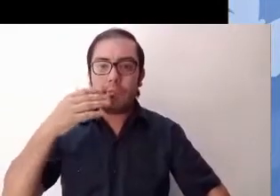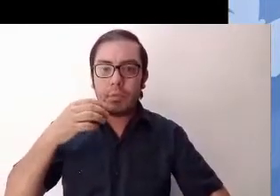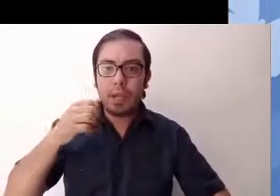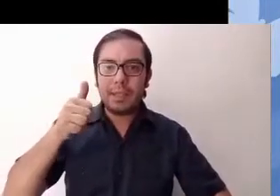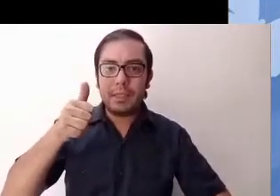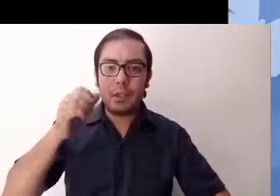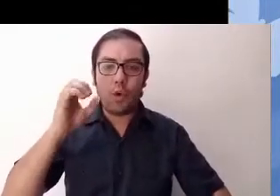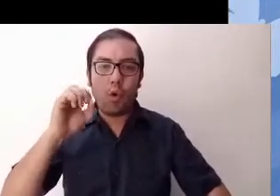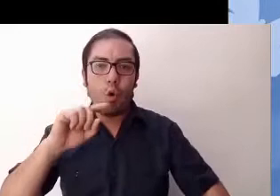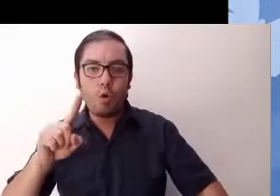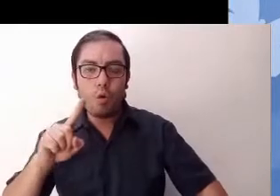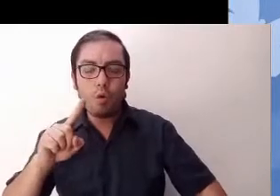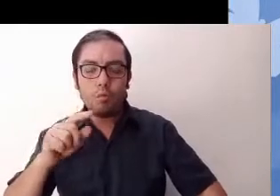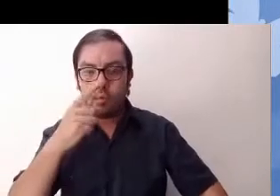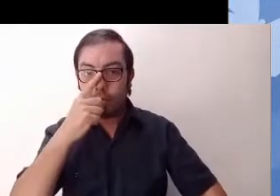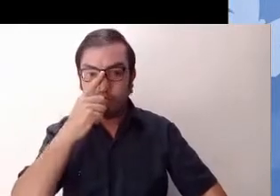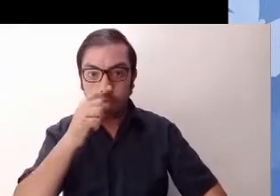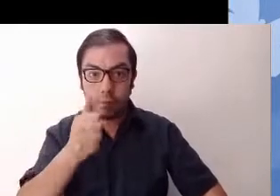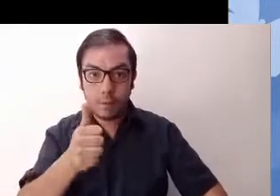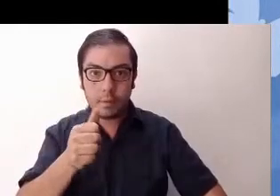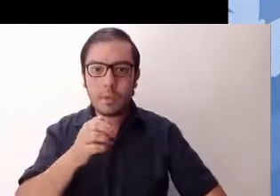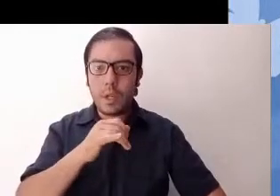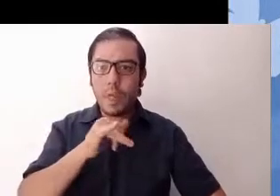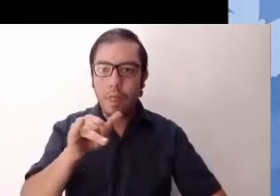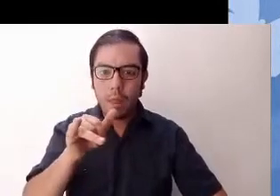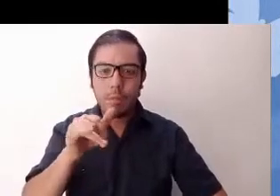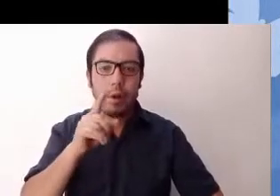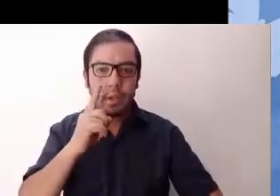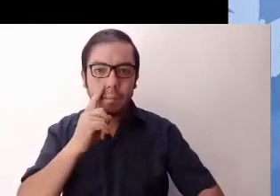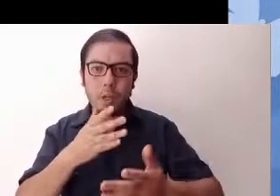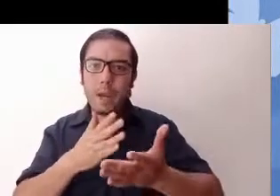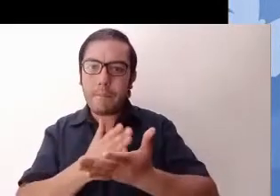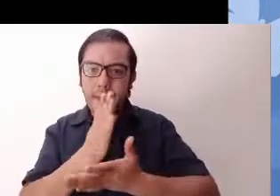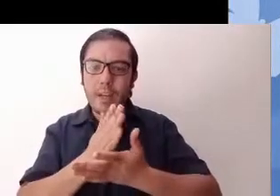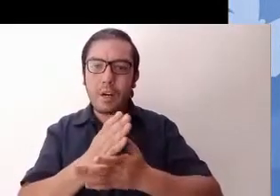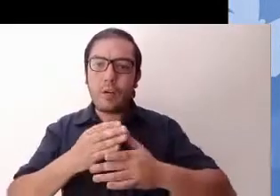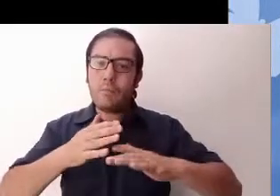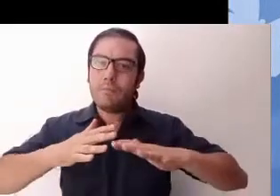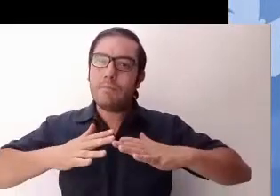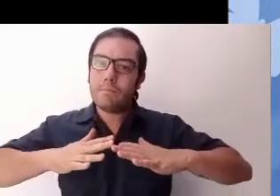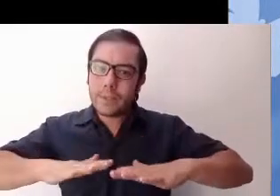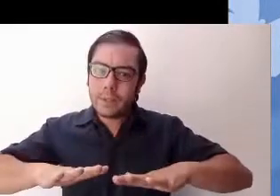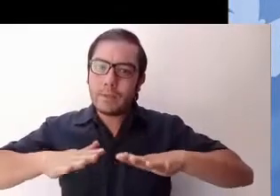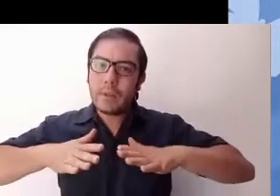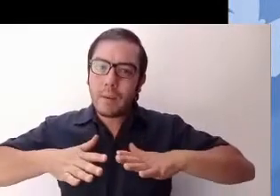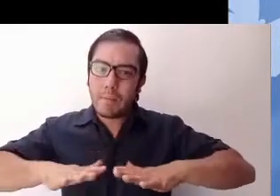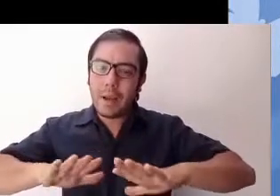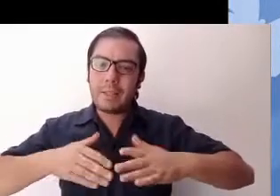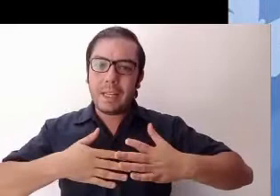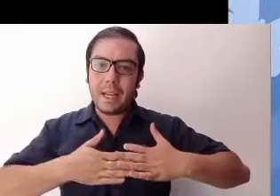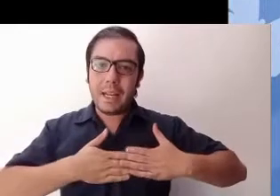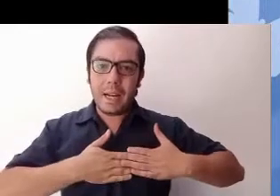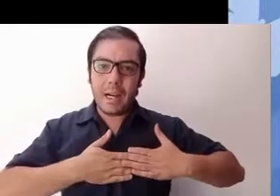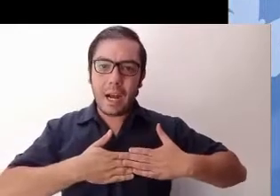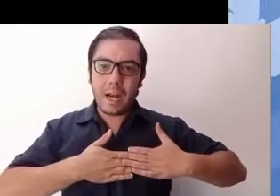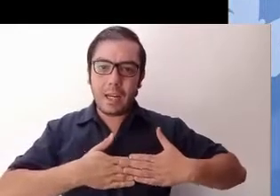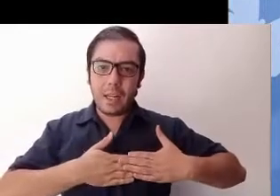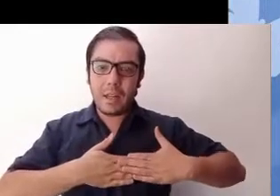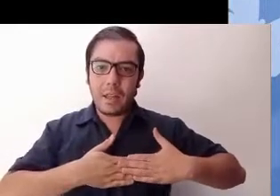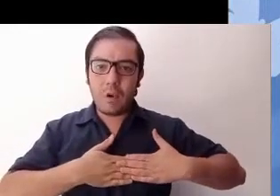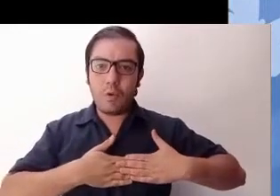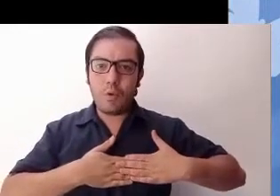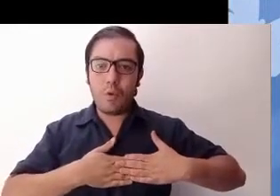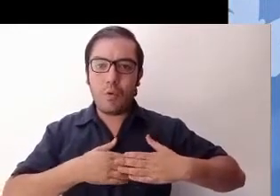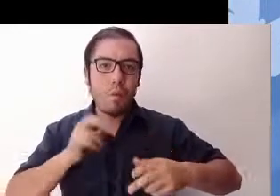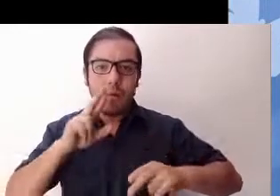para poder salvarle la vida. Tenemos que, súper importante, tenemos que recostar al paciente sobre una